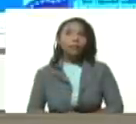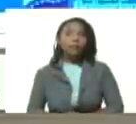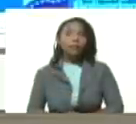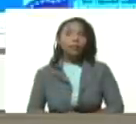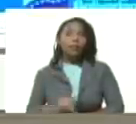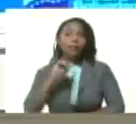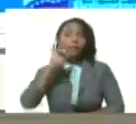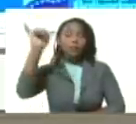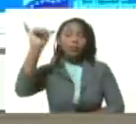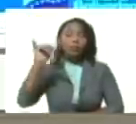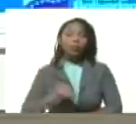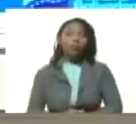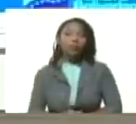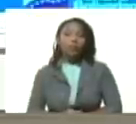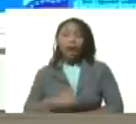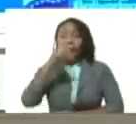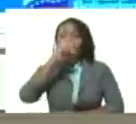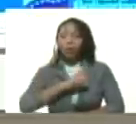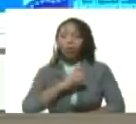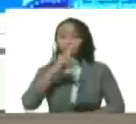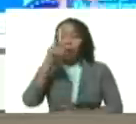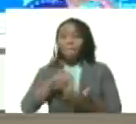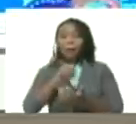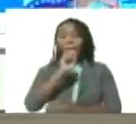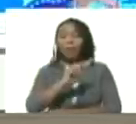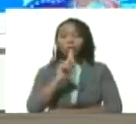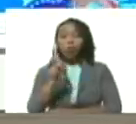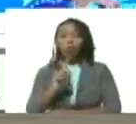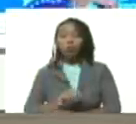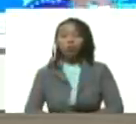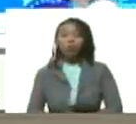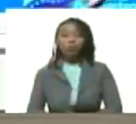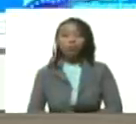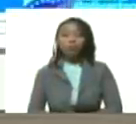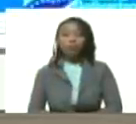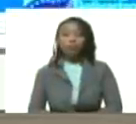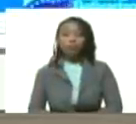reportó que en el año 2021